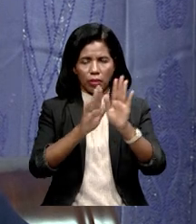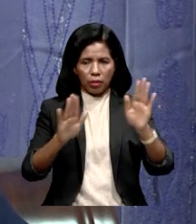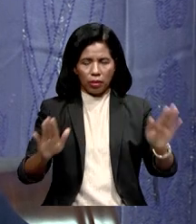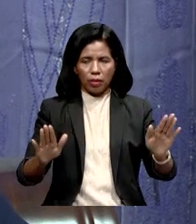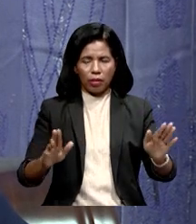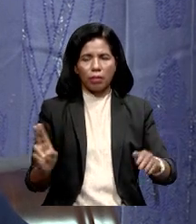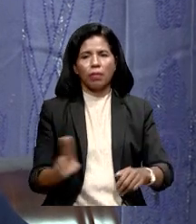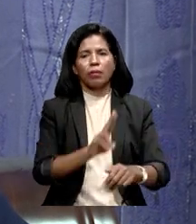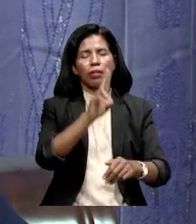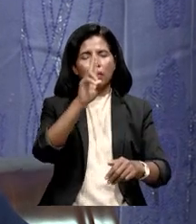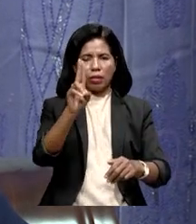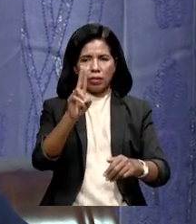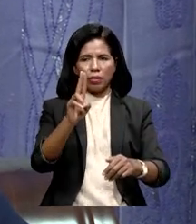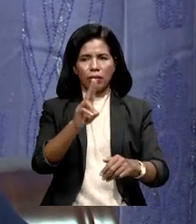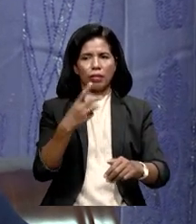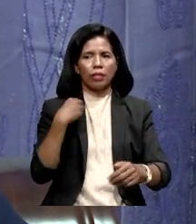la unidad,